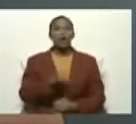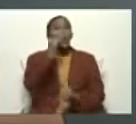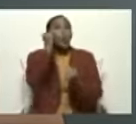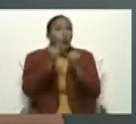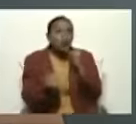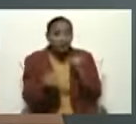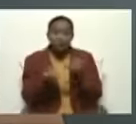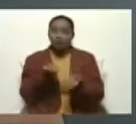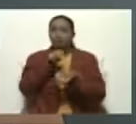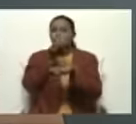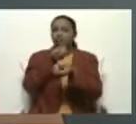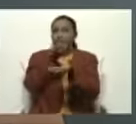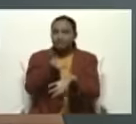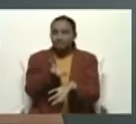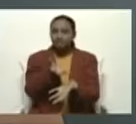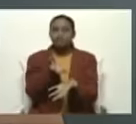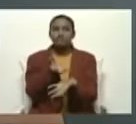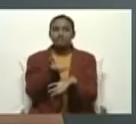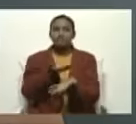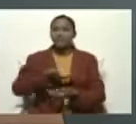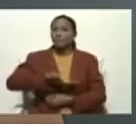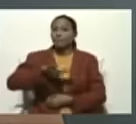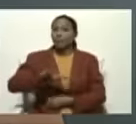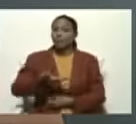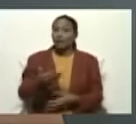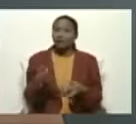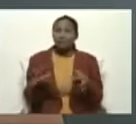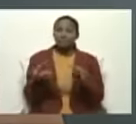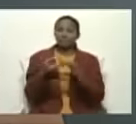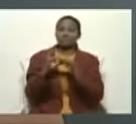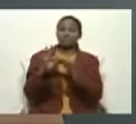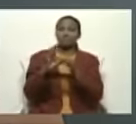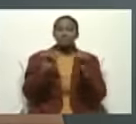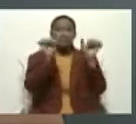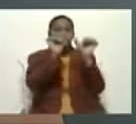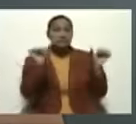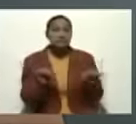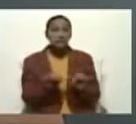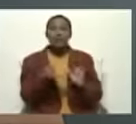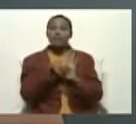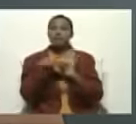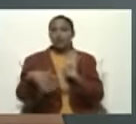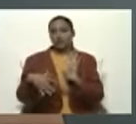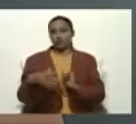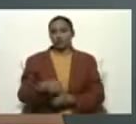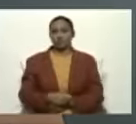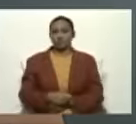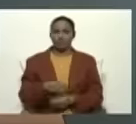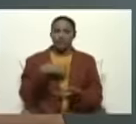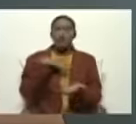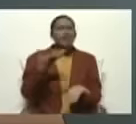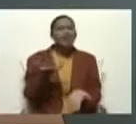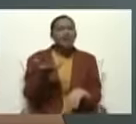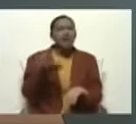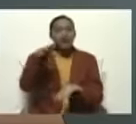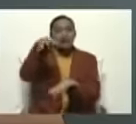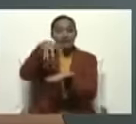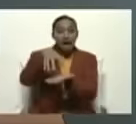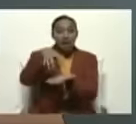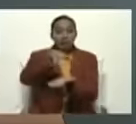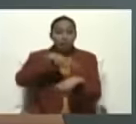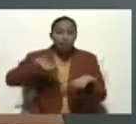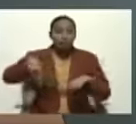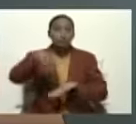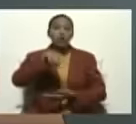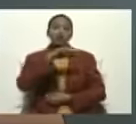muy importante, vinculado a el sistema de derecho en un Estado socialista, porque el Estado socialista